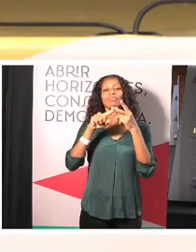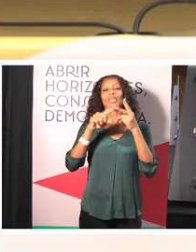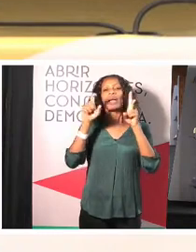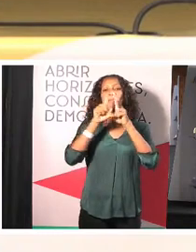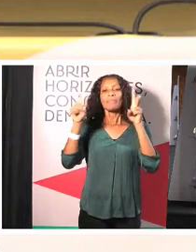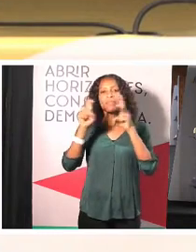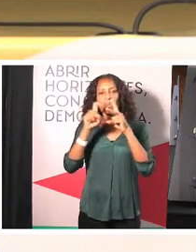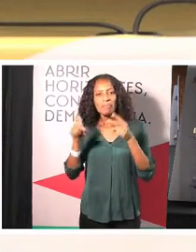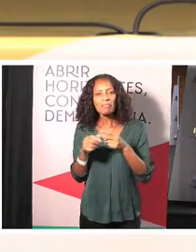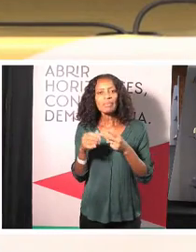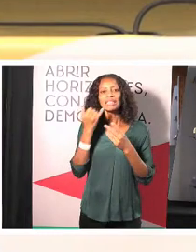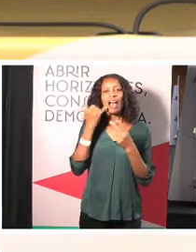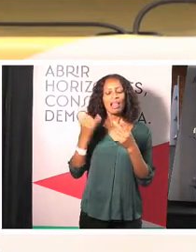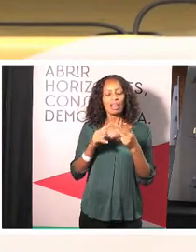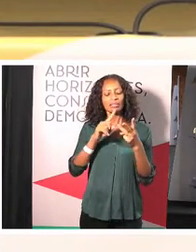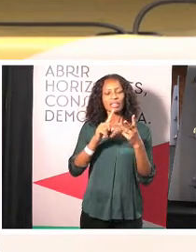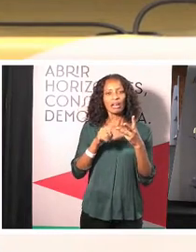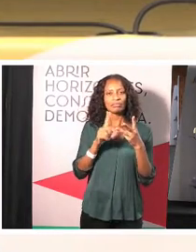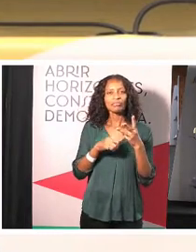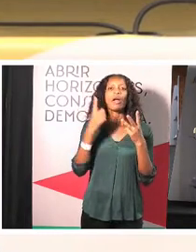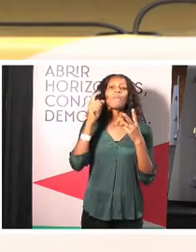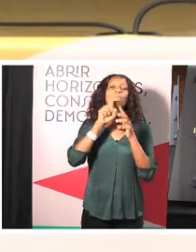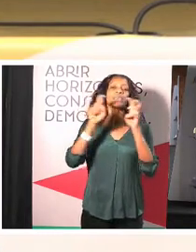de banca, hablamos de medios de comunicación,